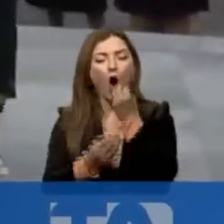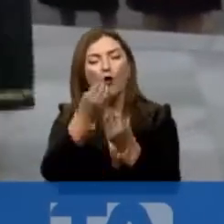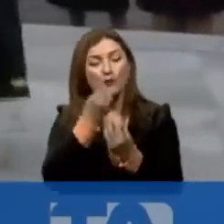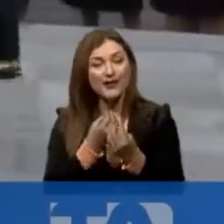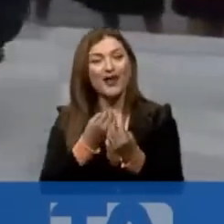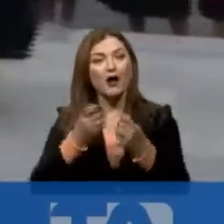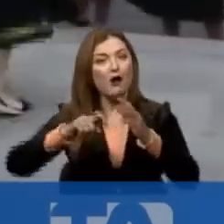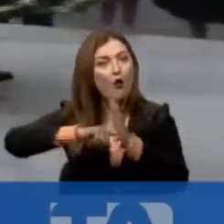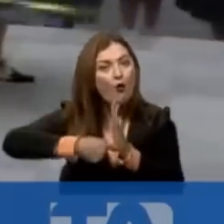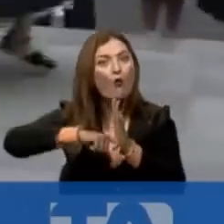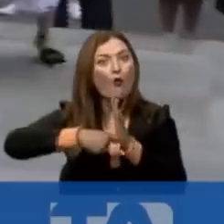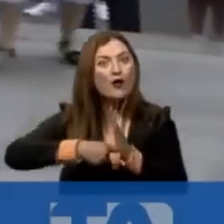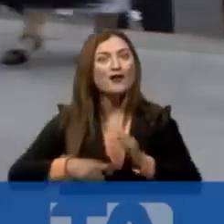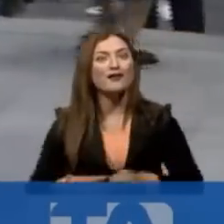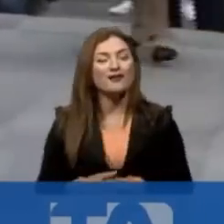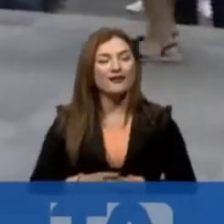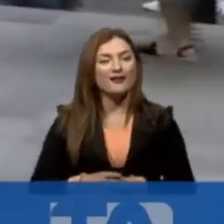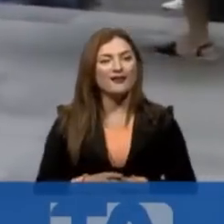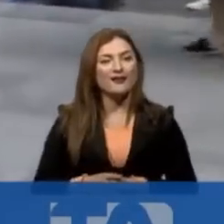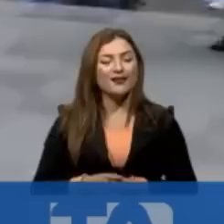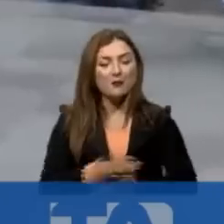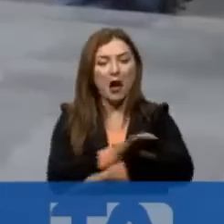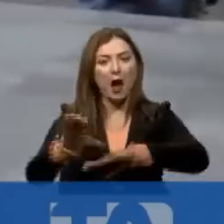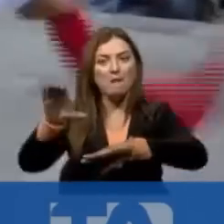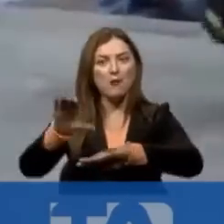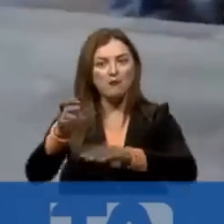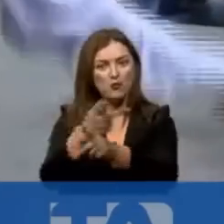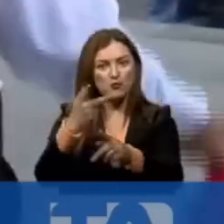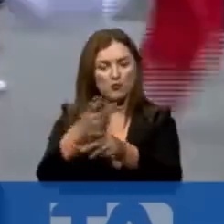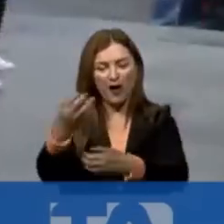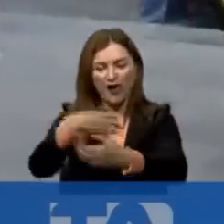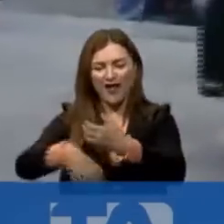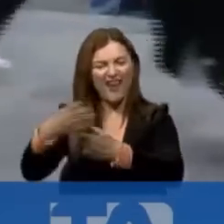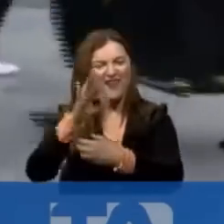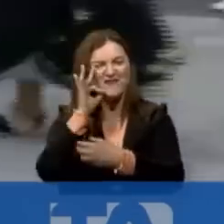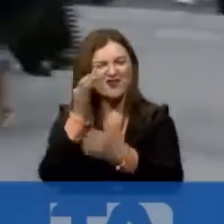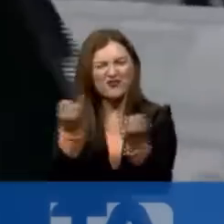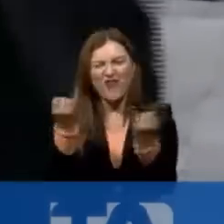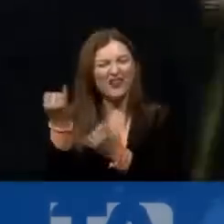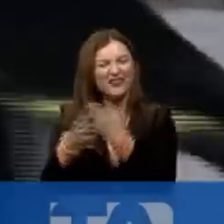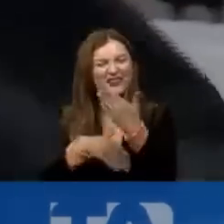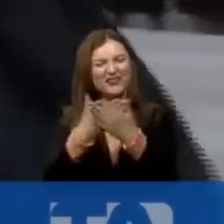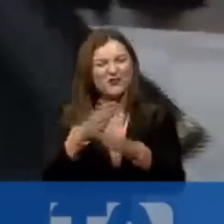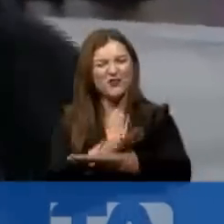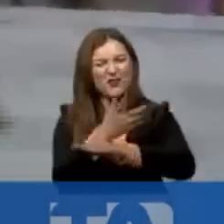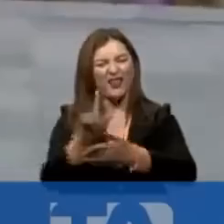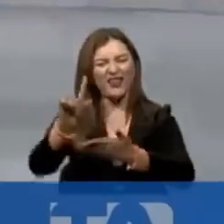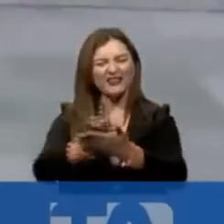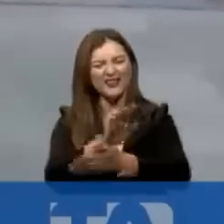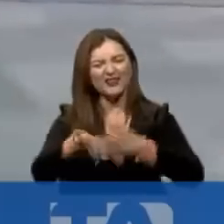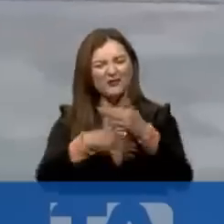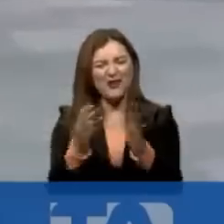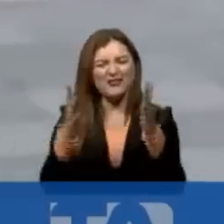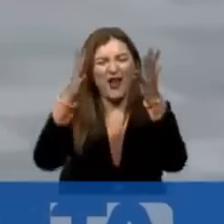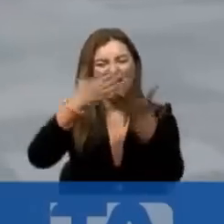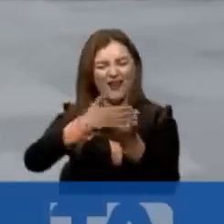del Cuy, y también agroproductiva. Así que vamos a estar con música, con danzas y con todo el festival gastronómico. ¿En